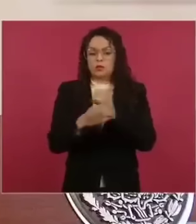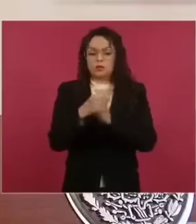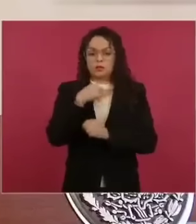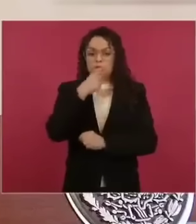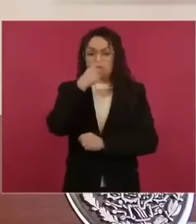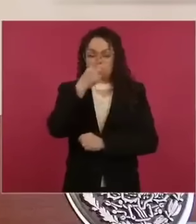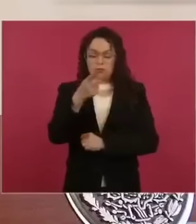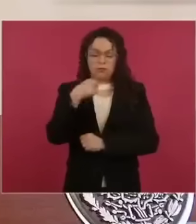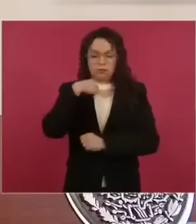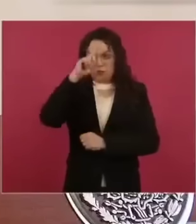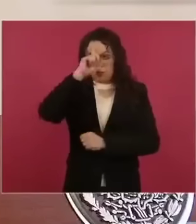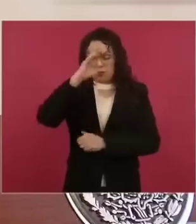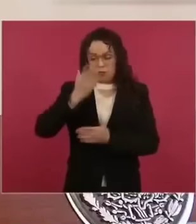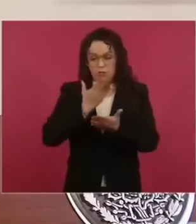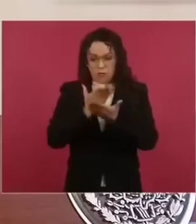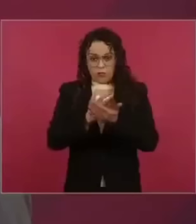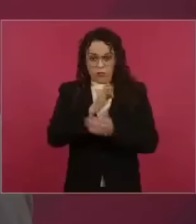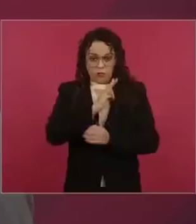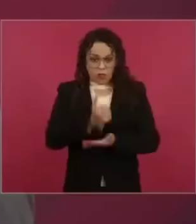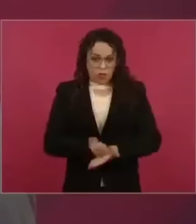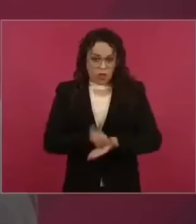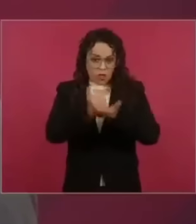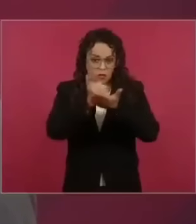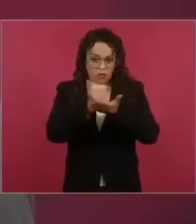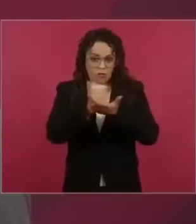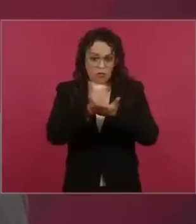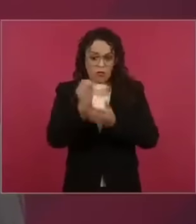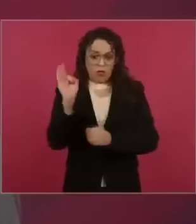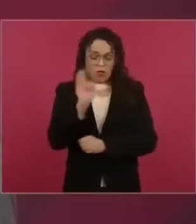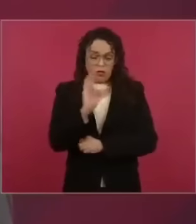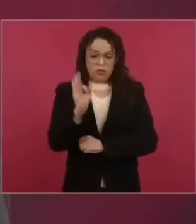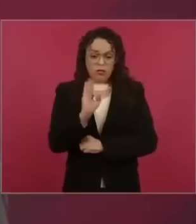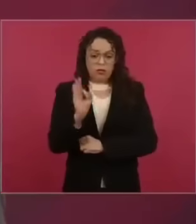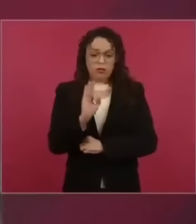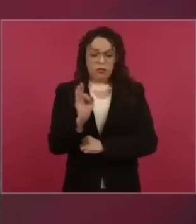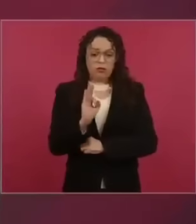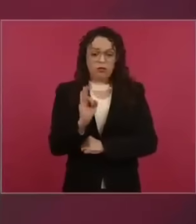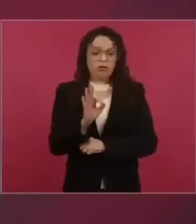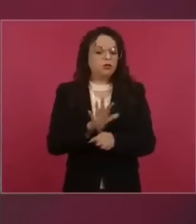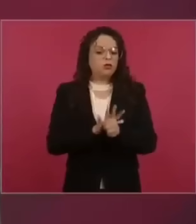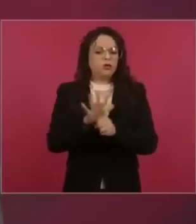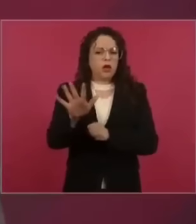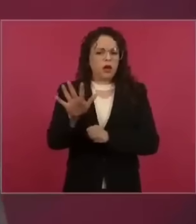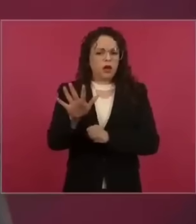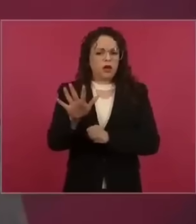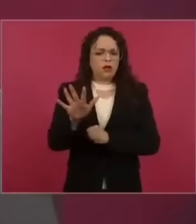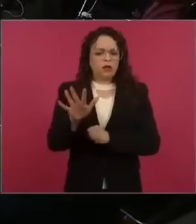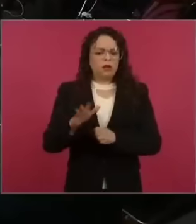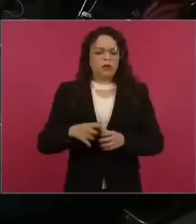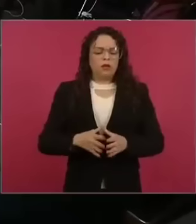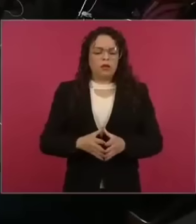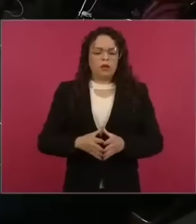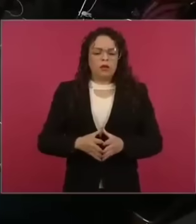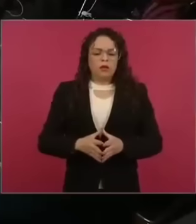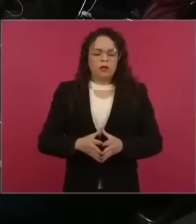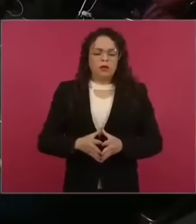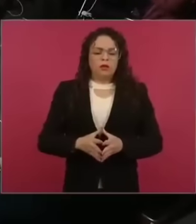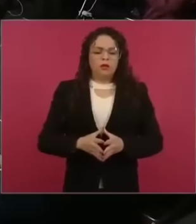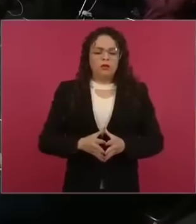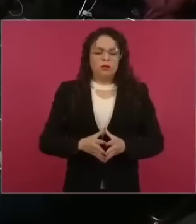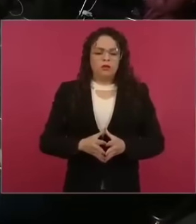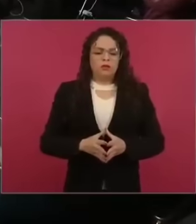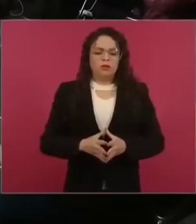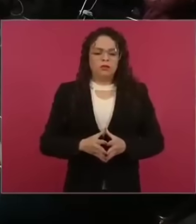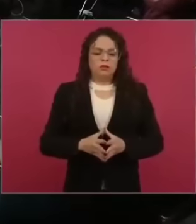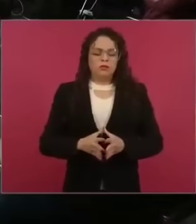dice muy bien Gilberto mete a priistas panistas o sea mete una mezcolanza en una licuadora una alianza inmunda que no se entienden ni entre